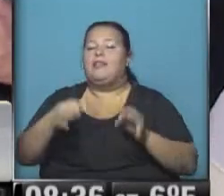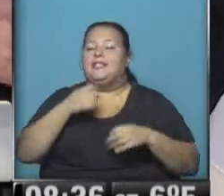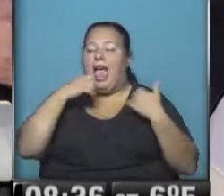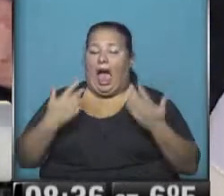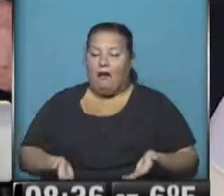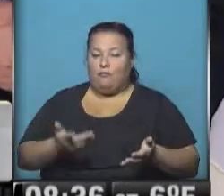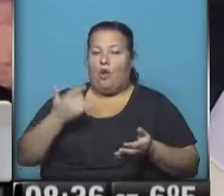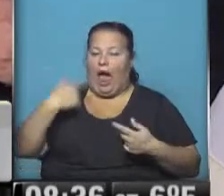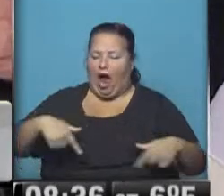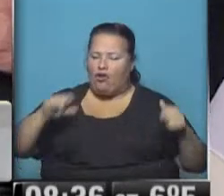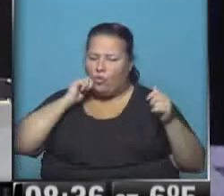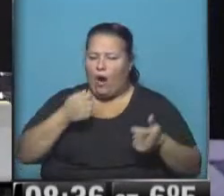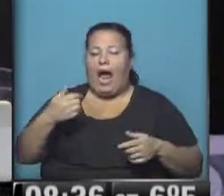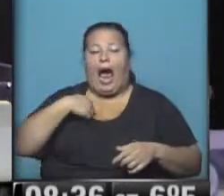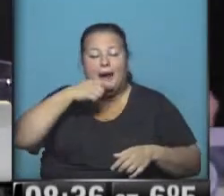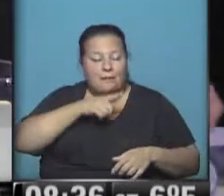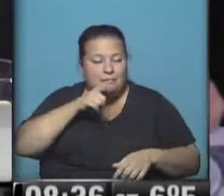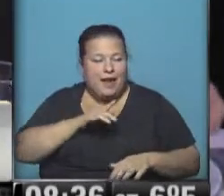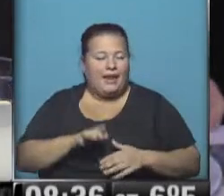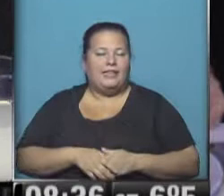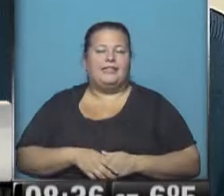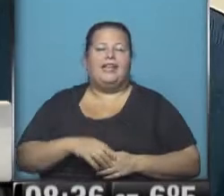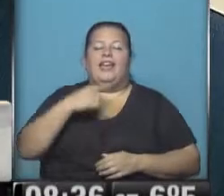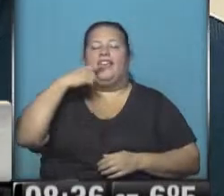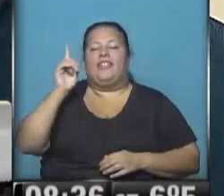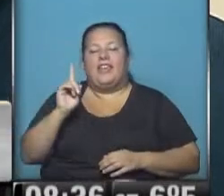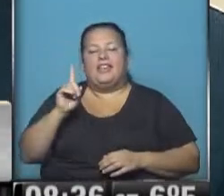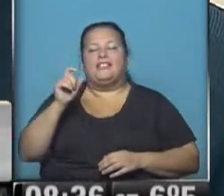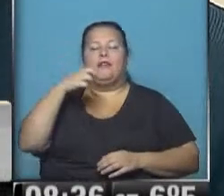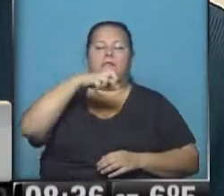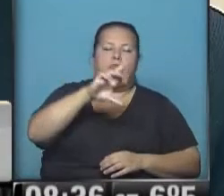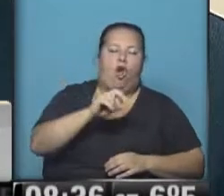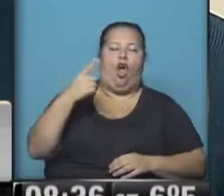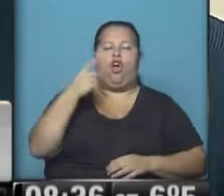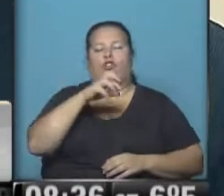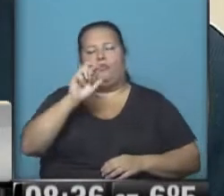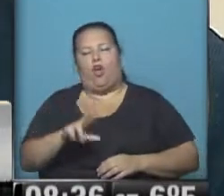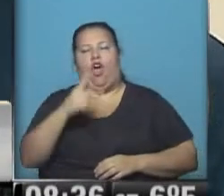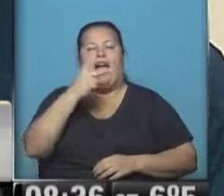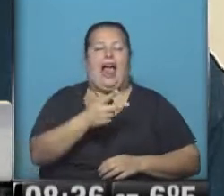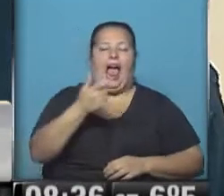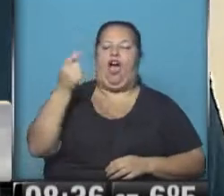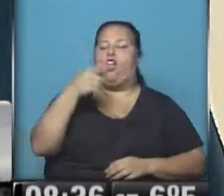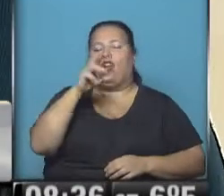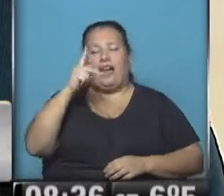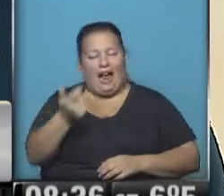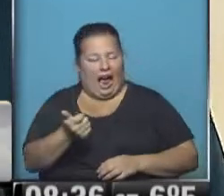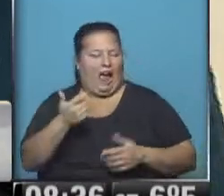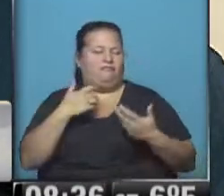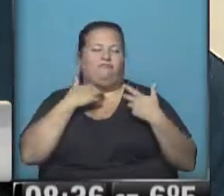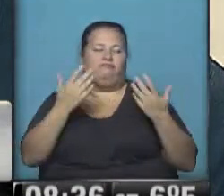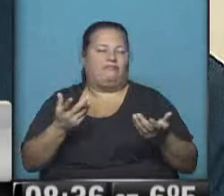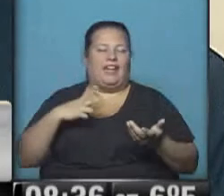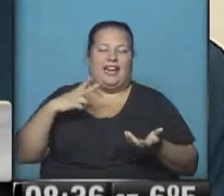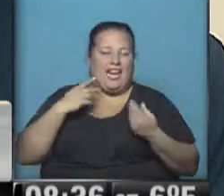aprovechar la riqueza que hay a mi me parece que como se dice que se esperó o anti pro o k o anti k nos perdemos lo que lo que de